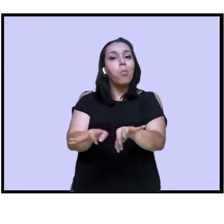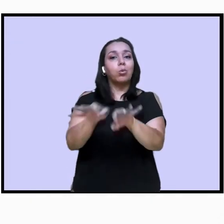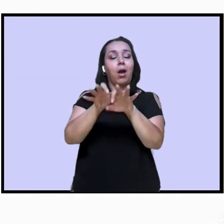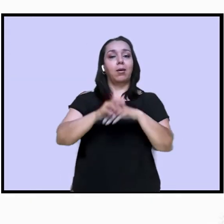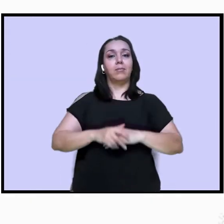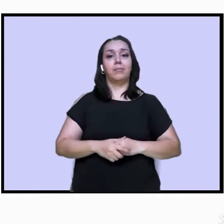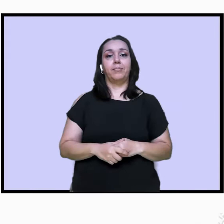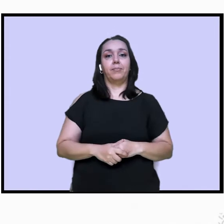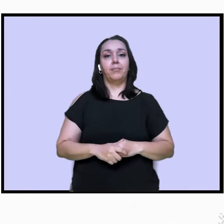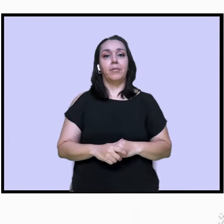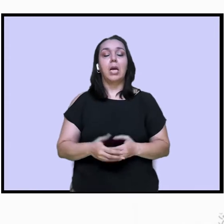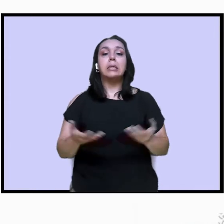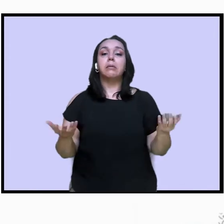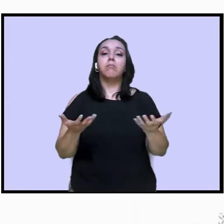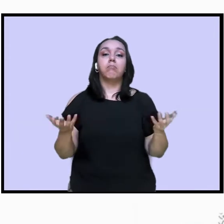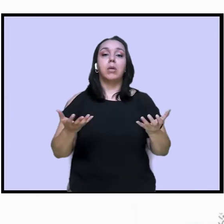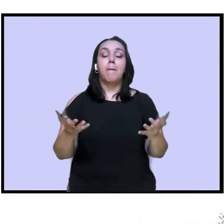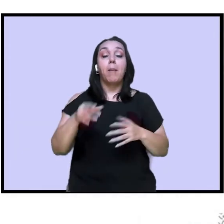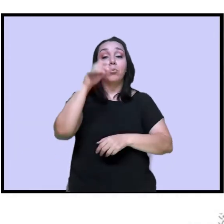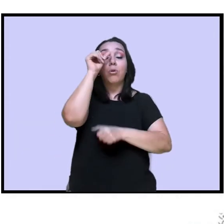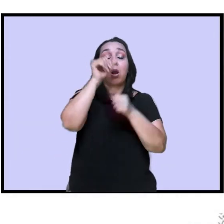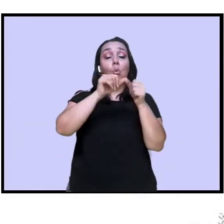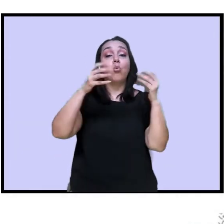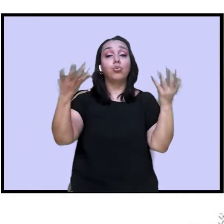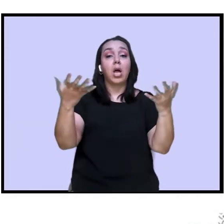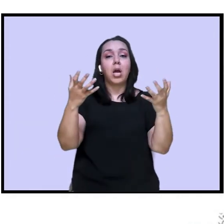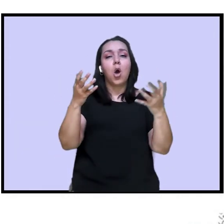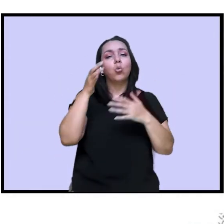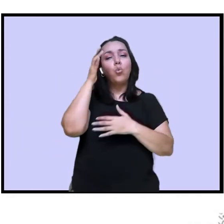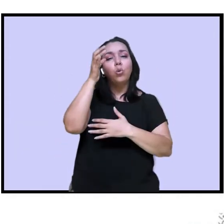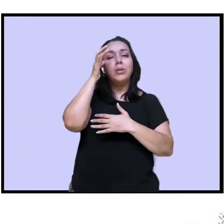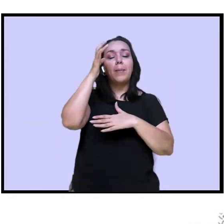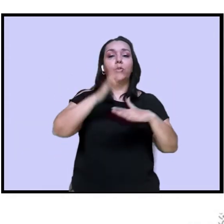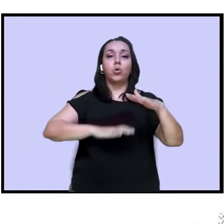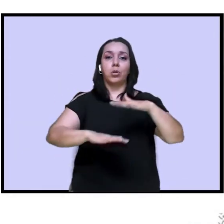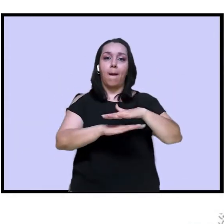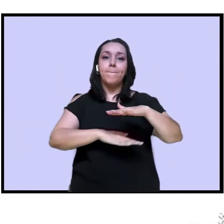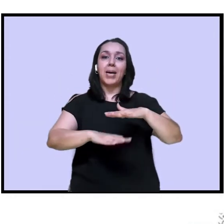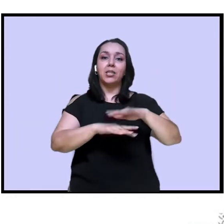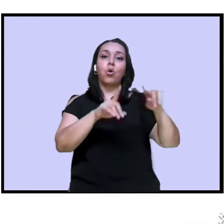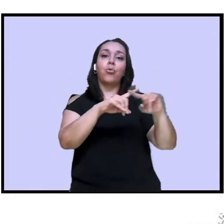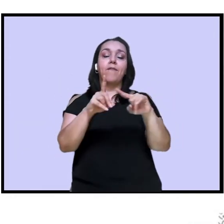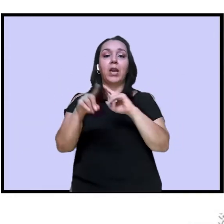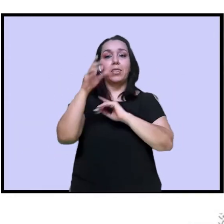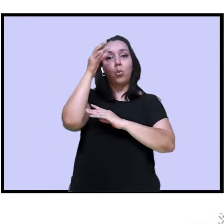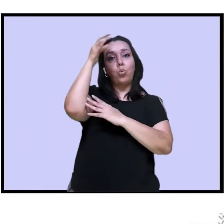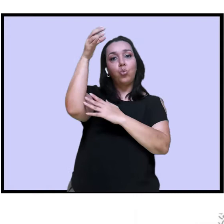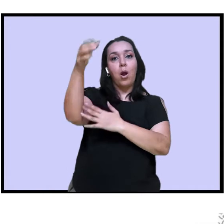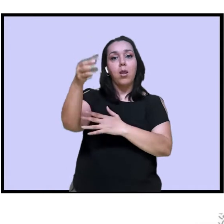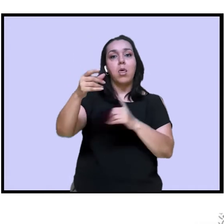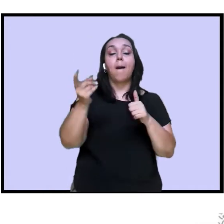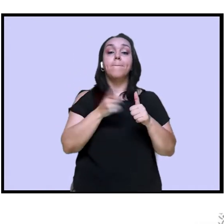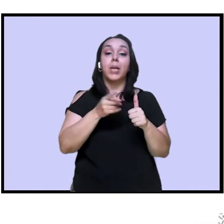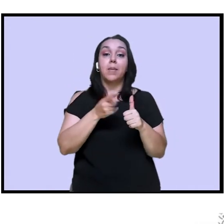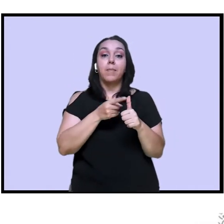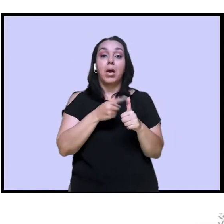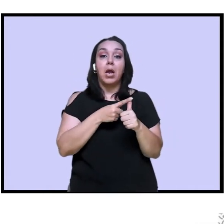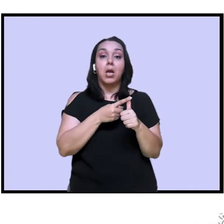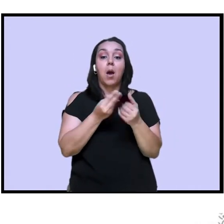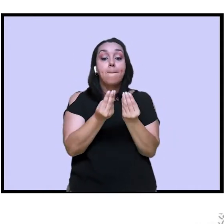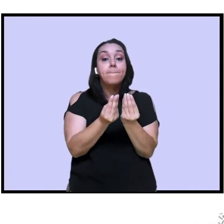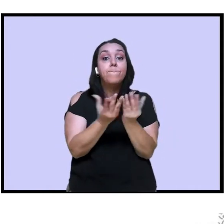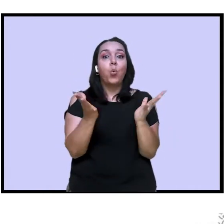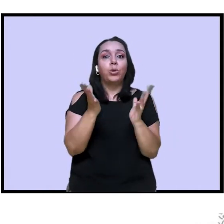educación. Para eso vamos a reconocer algunos conceptos básicos de la interculturalidad.